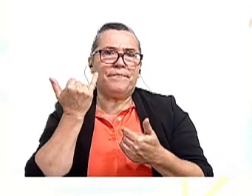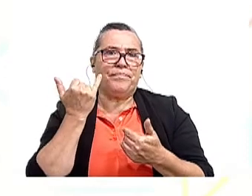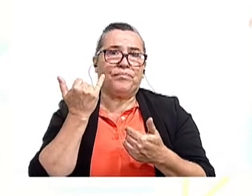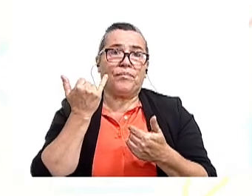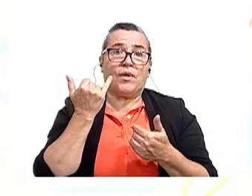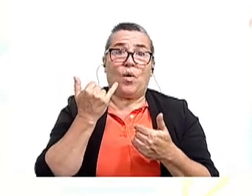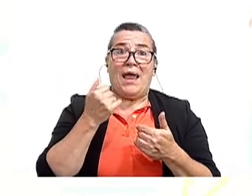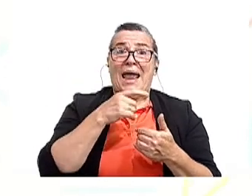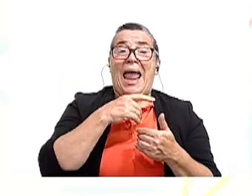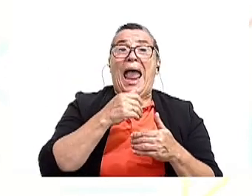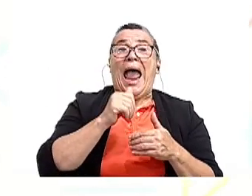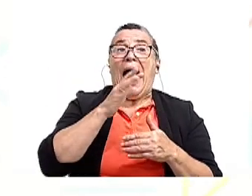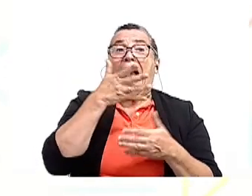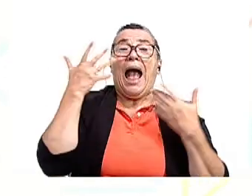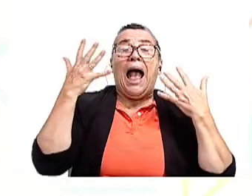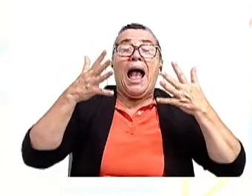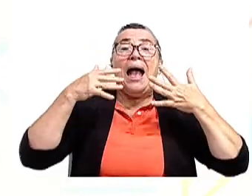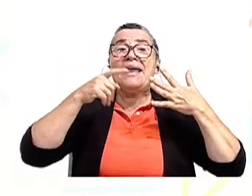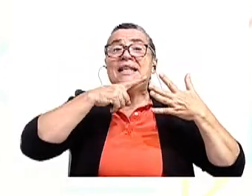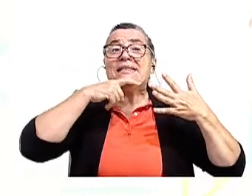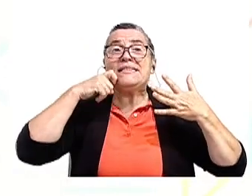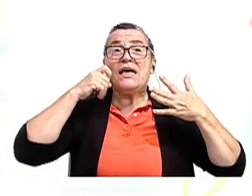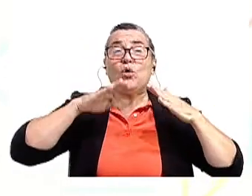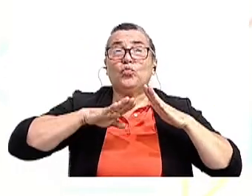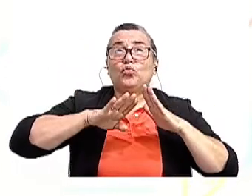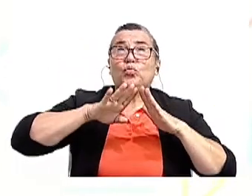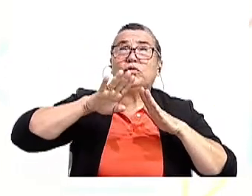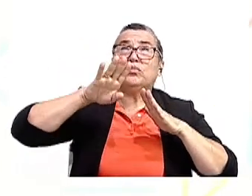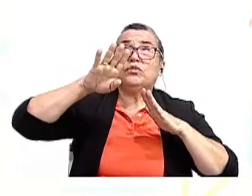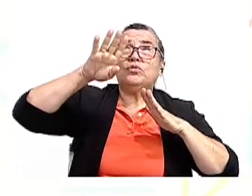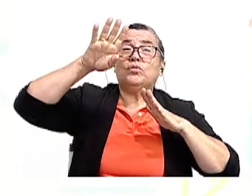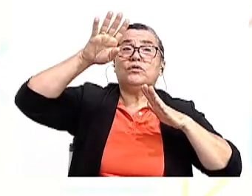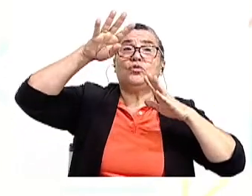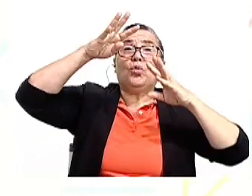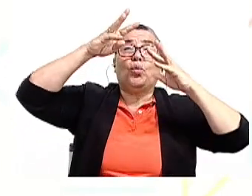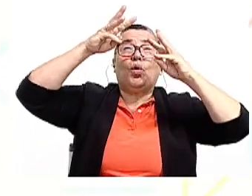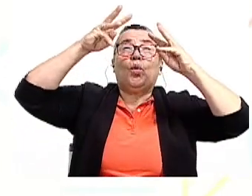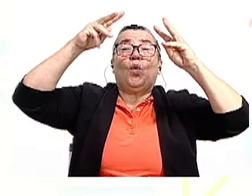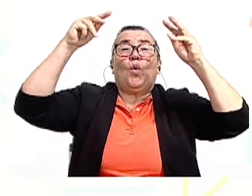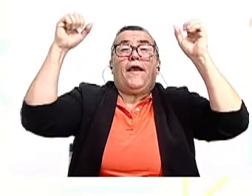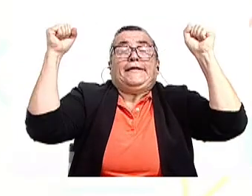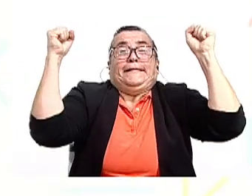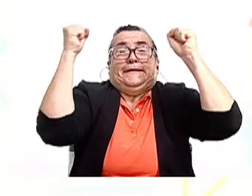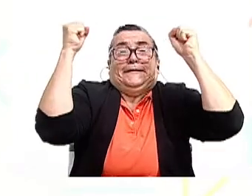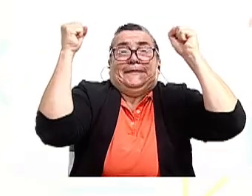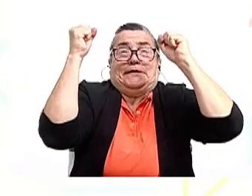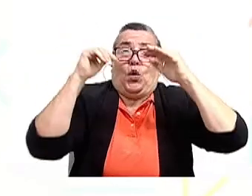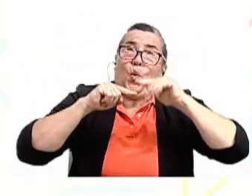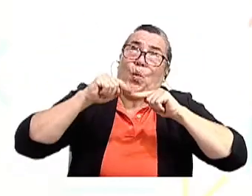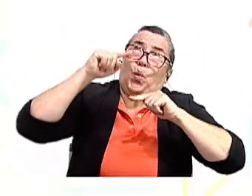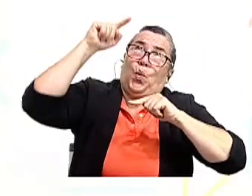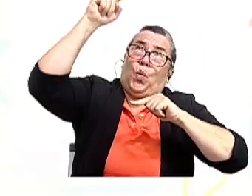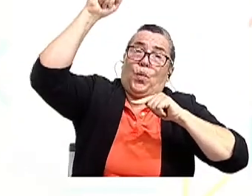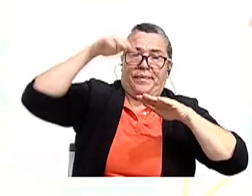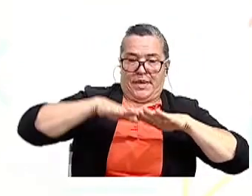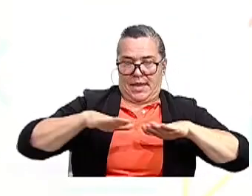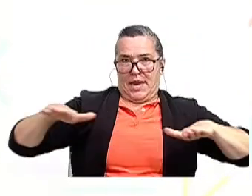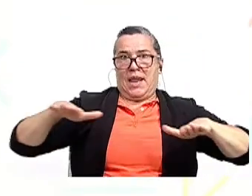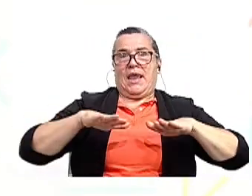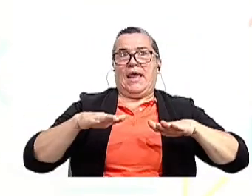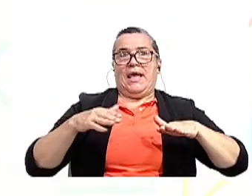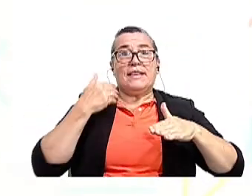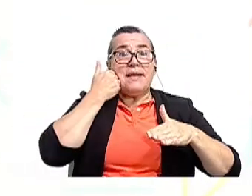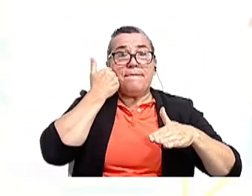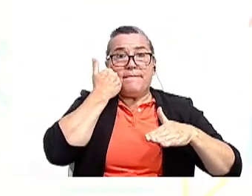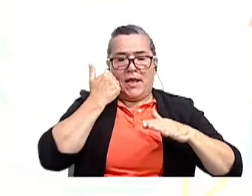seco sube y se dilata, este se enfría. La temperatura a nivel del suelo, ojo, a nivel del